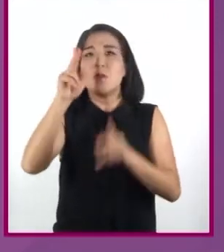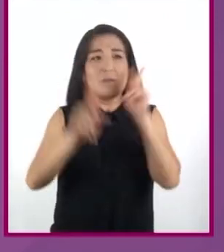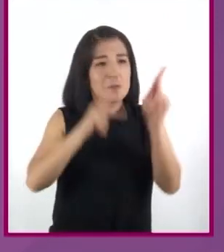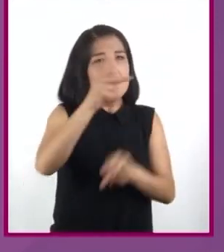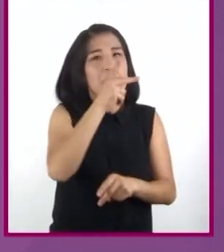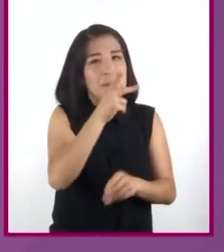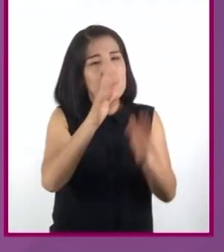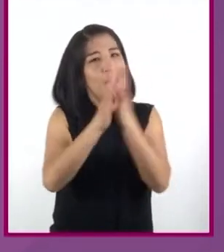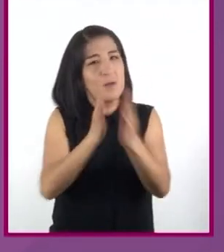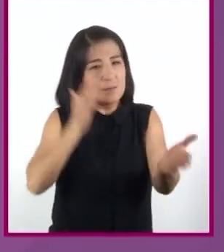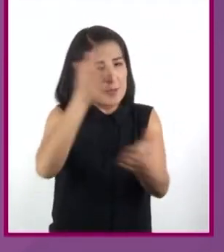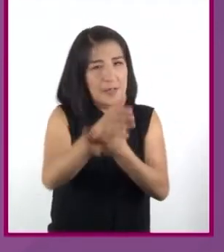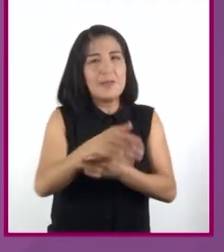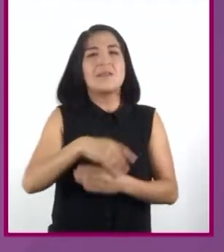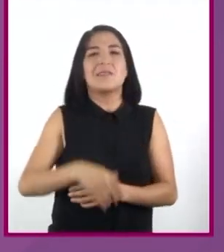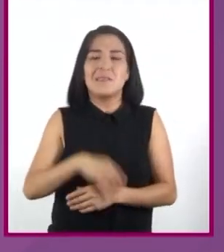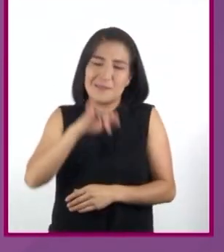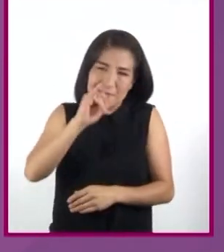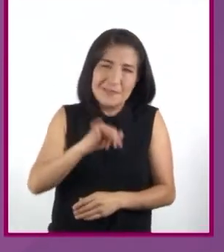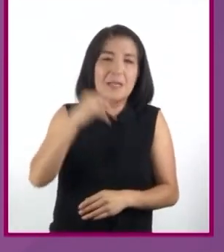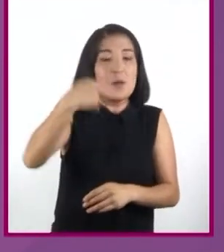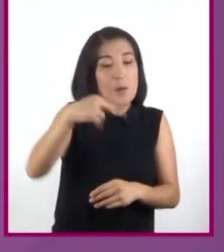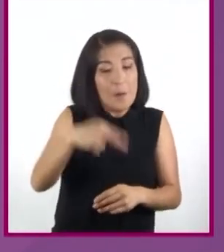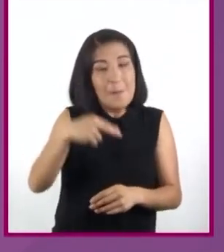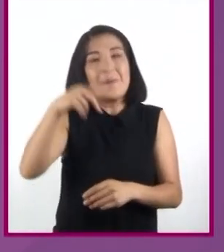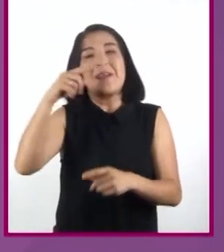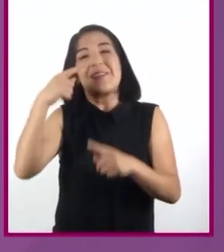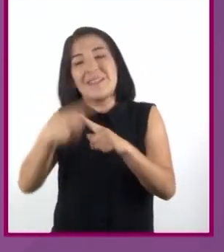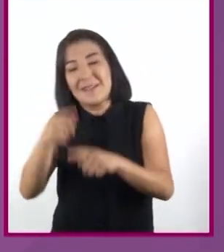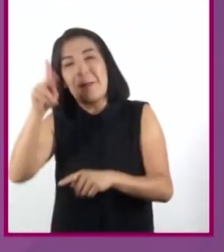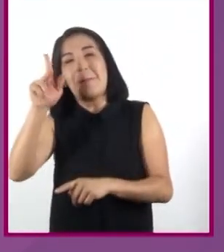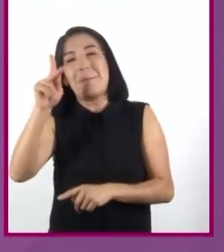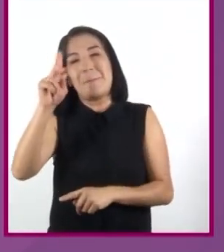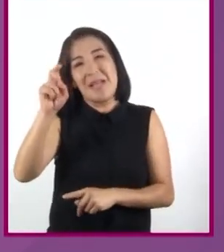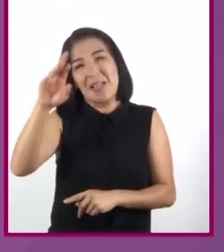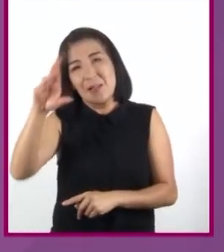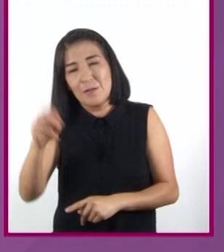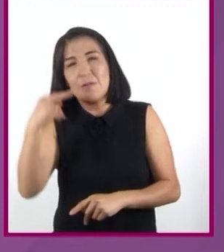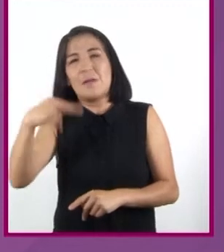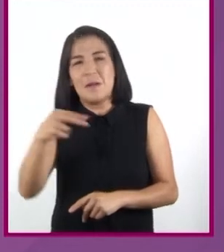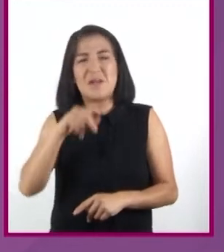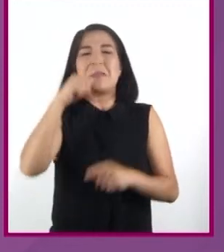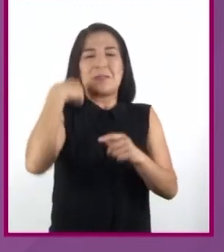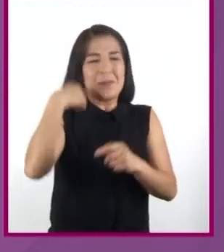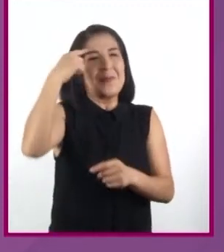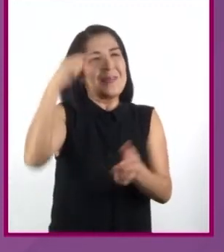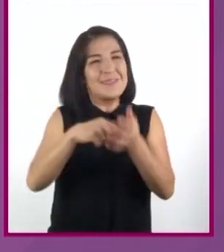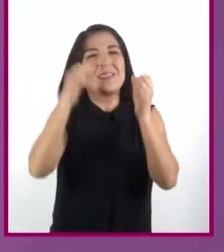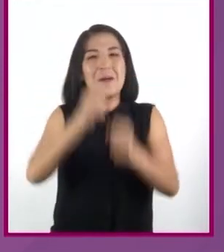Se llama de este modo y de este otro. Estoy segura de que le da gusto conocerte.